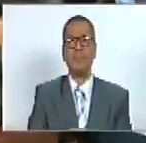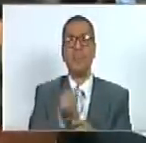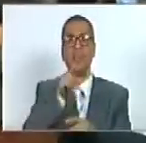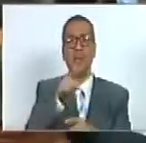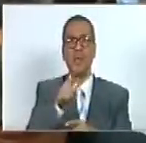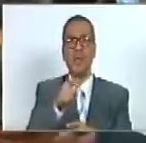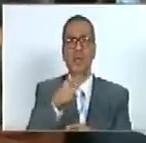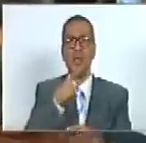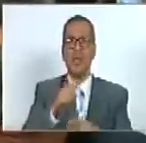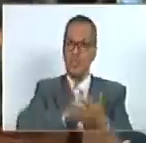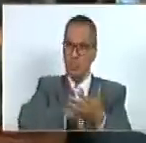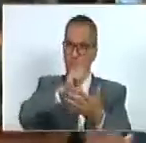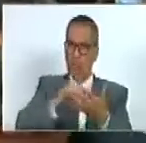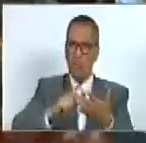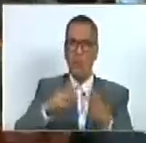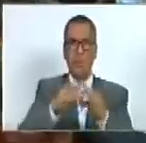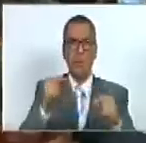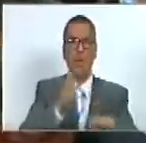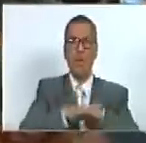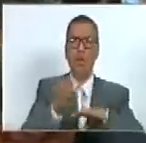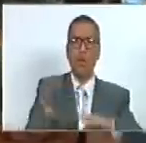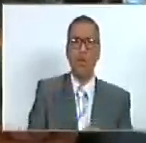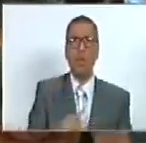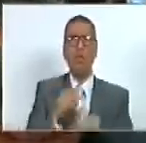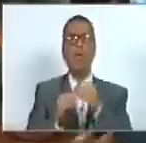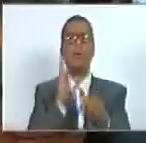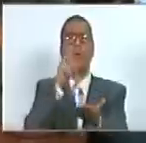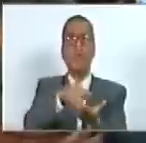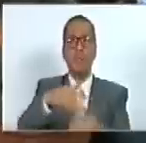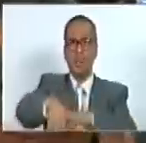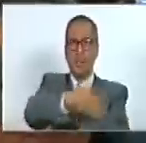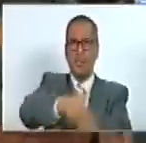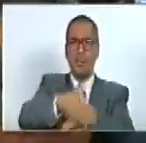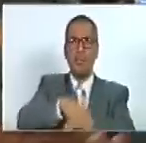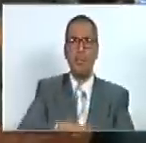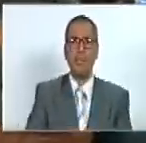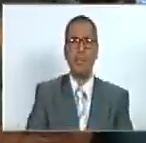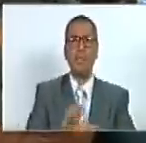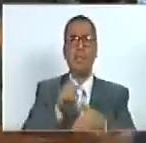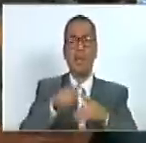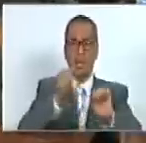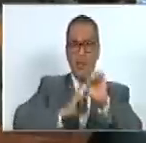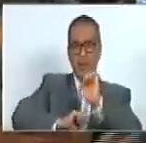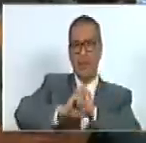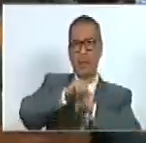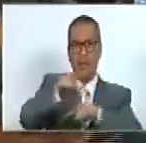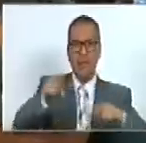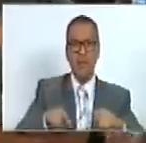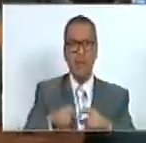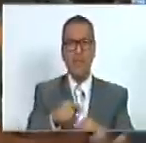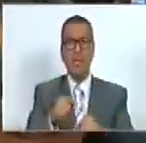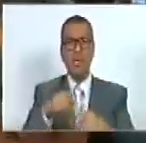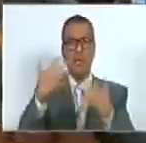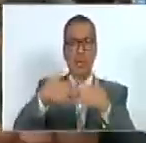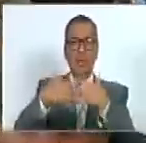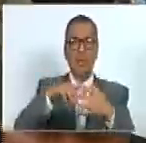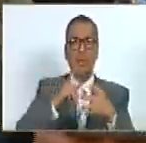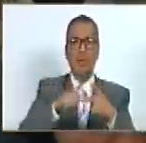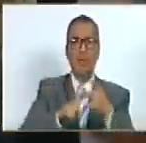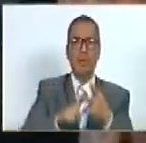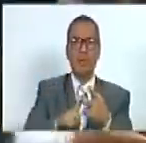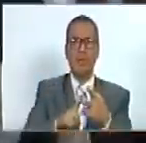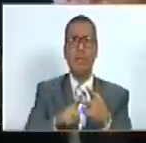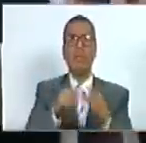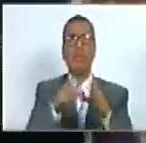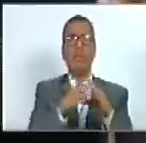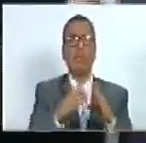Eso escríbanlo, porque vamos a salir a las calles a defenderlo, en las fábricas, en los